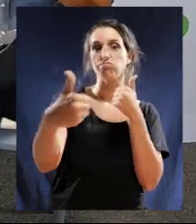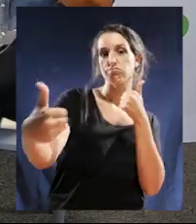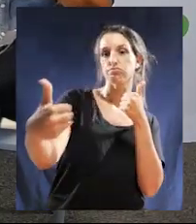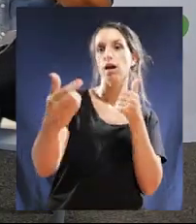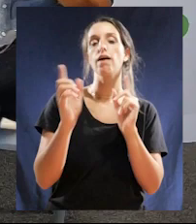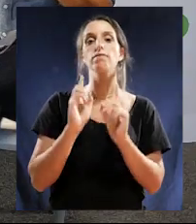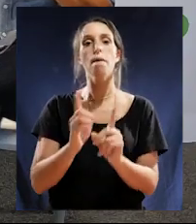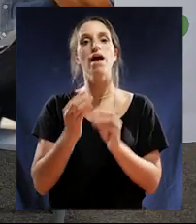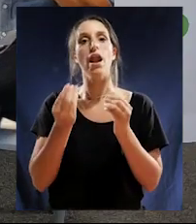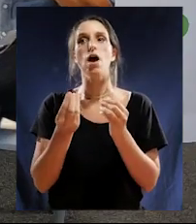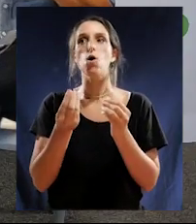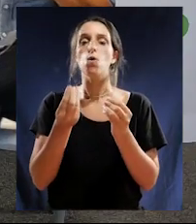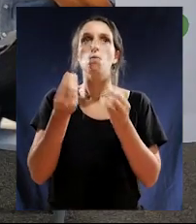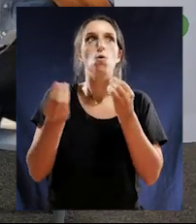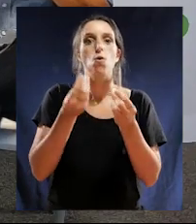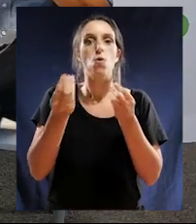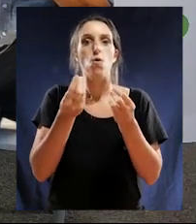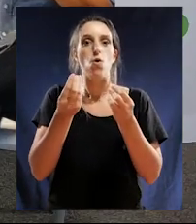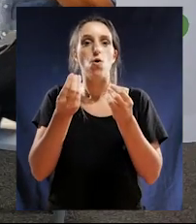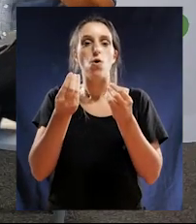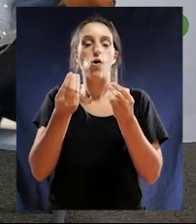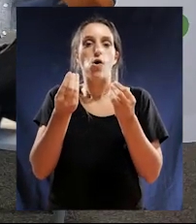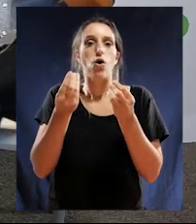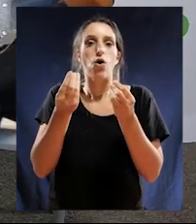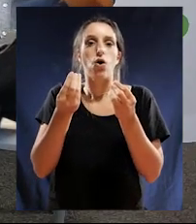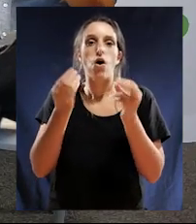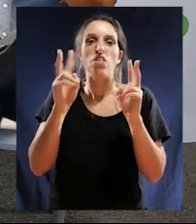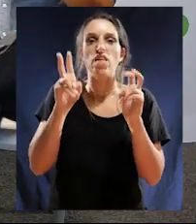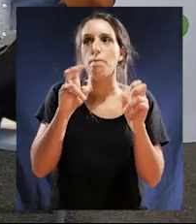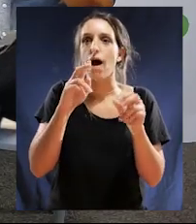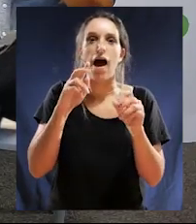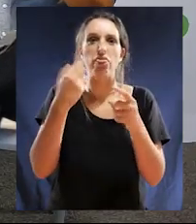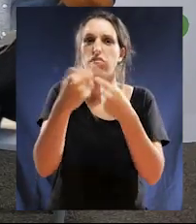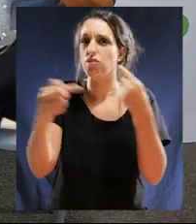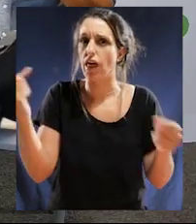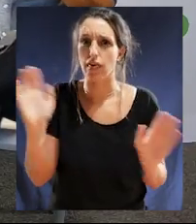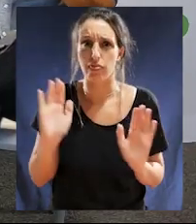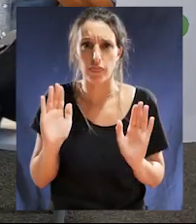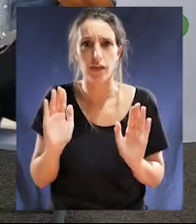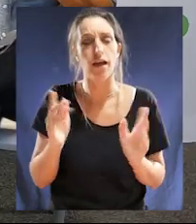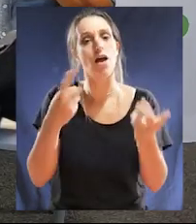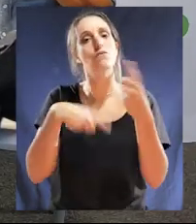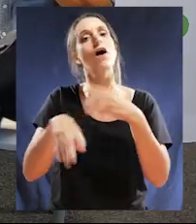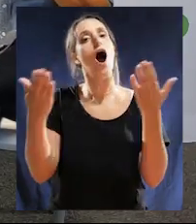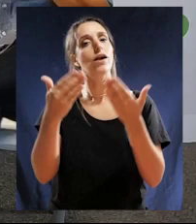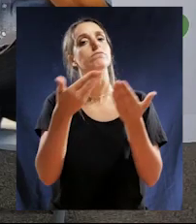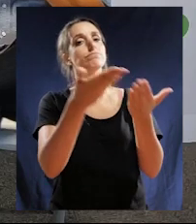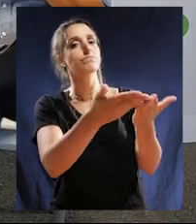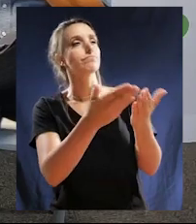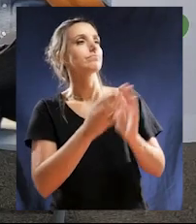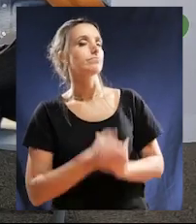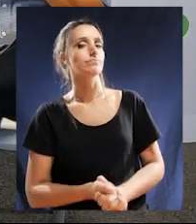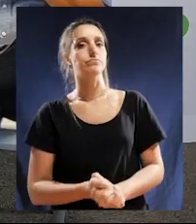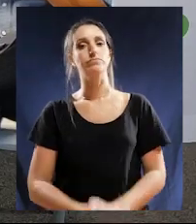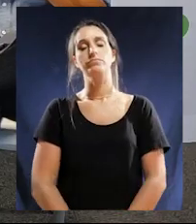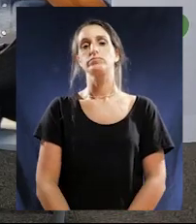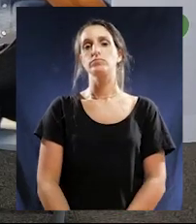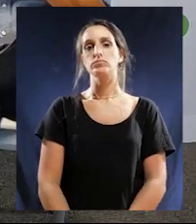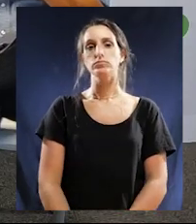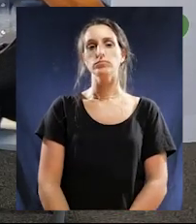social, donde surgen temores, ansiedades. Así que bueno, en verdad le dejo la palabra a la doctora Carmen